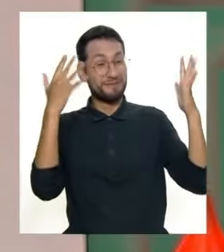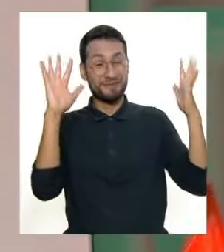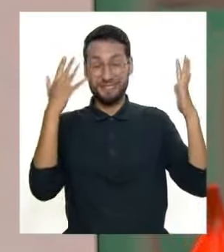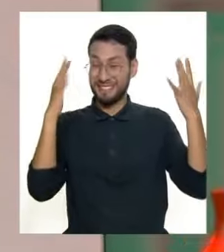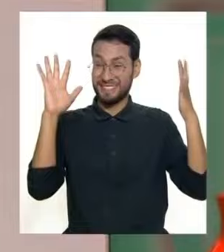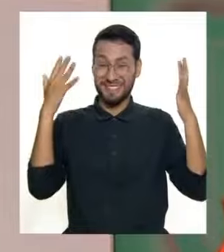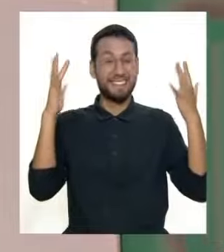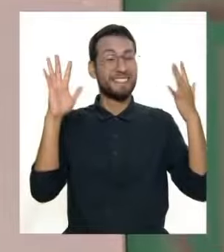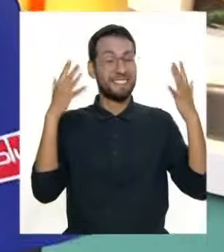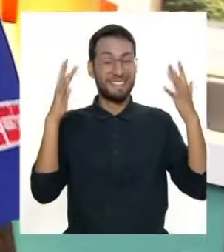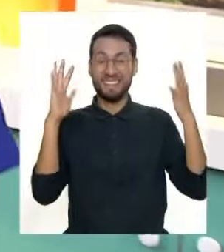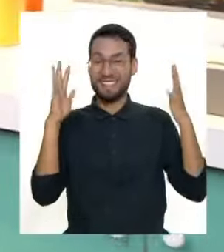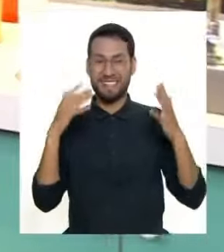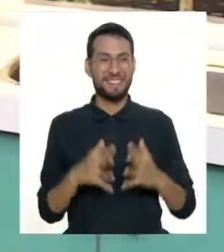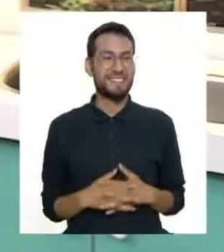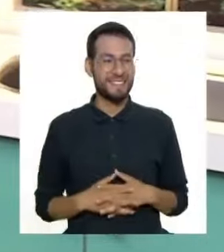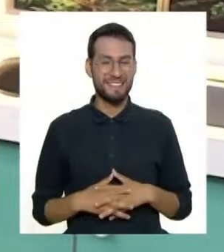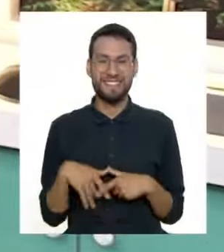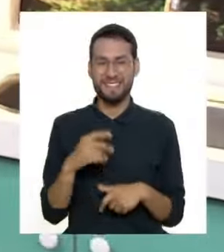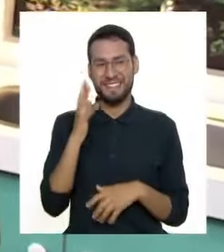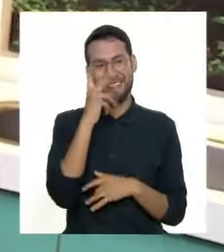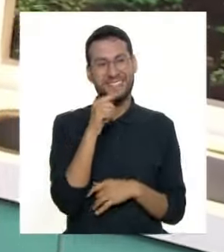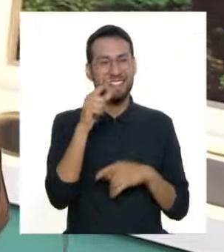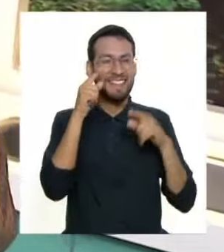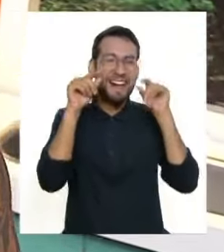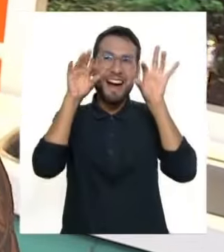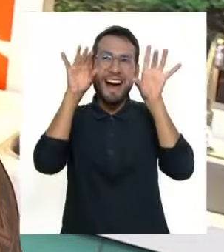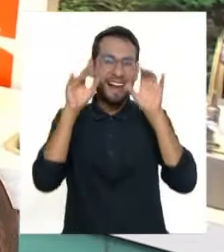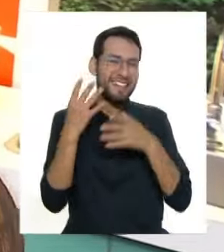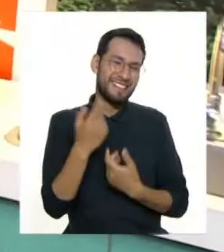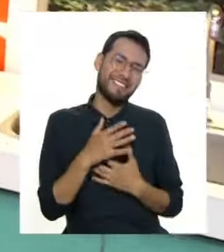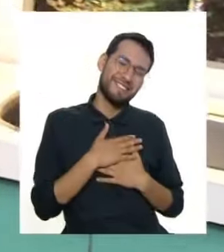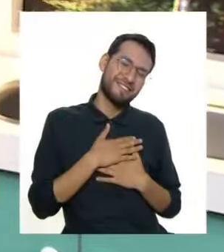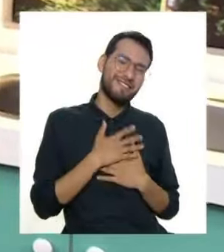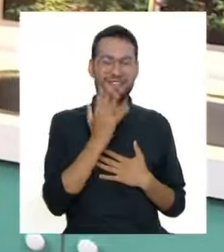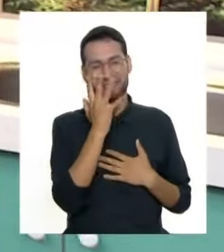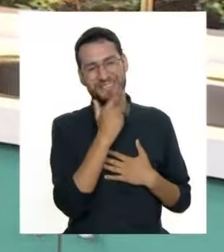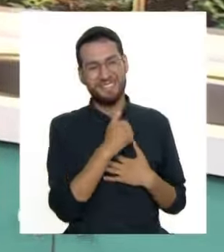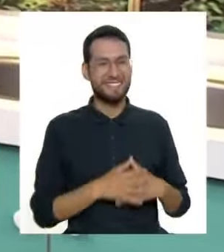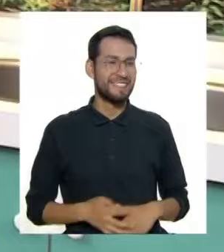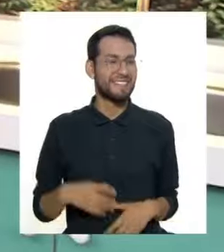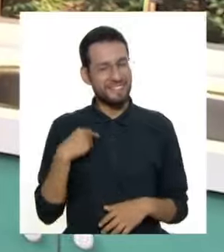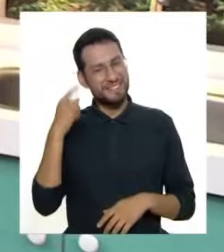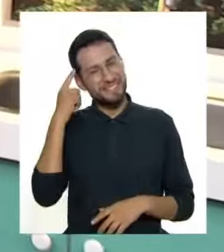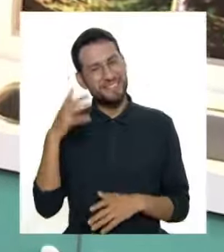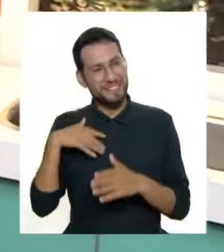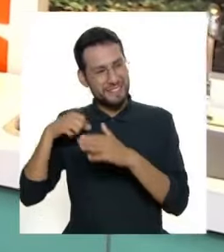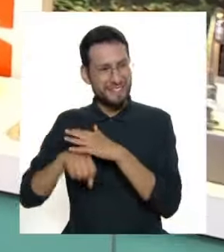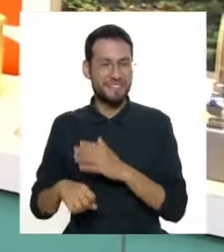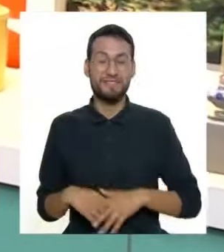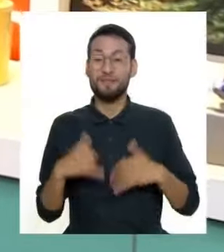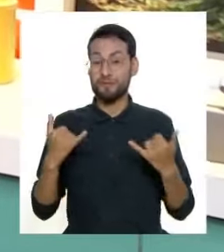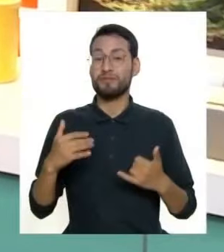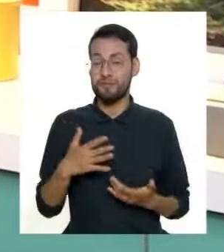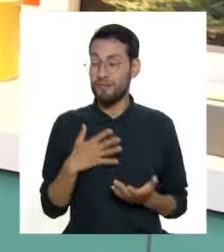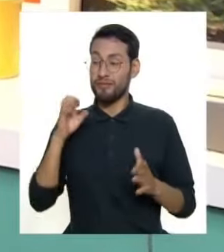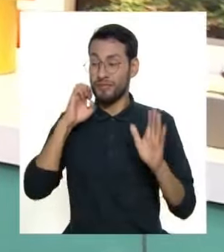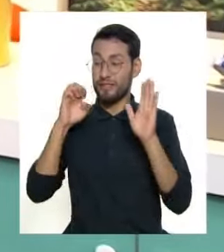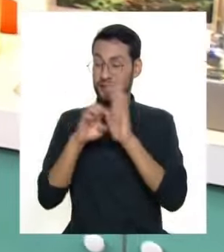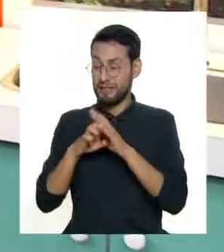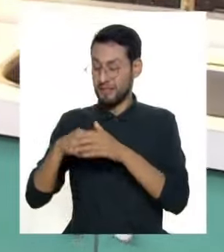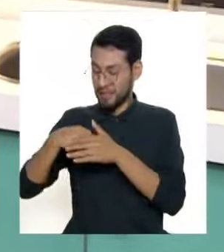¡Bravo! ¡Ay, sus ojitos se le han aguado, Pim! Siempre pensando en mi hijita, pues ahora somos un ejemplo